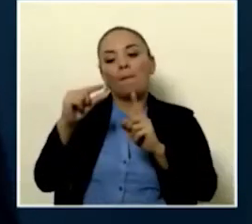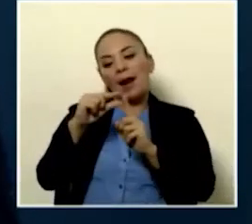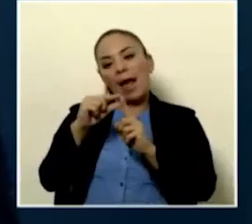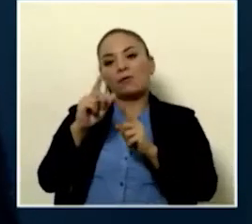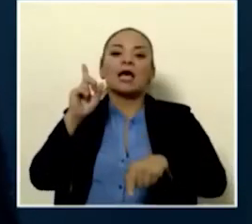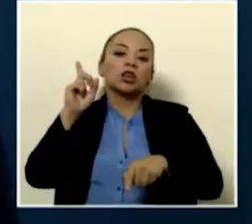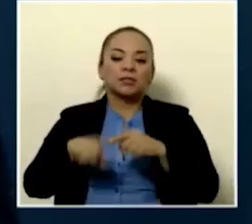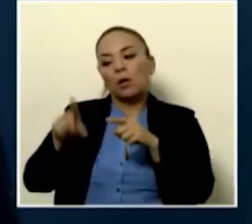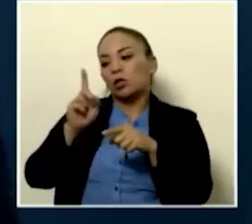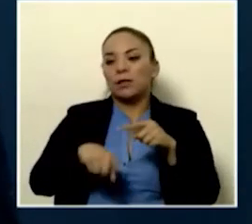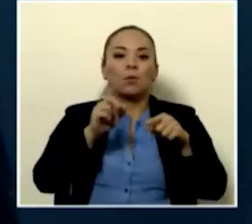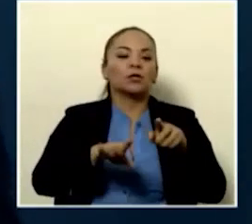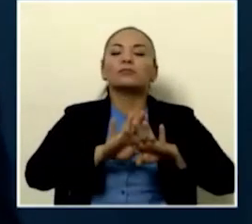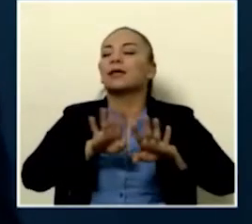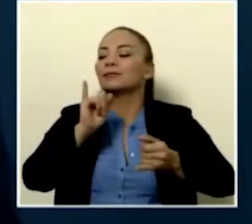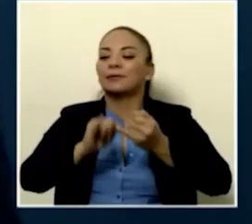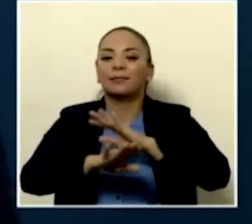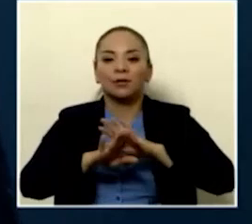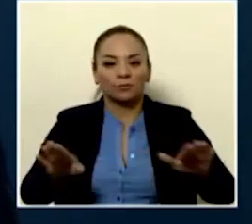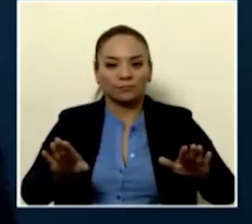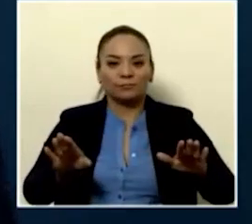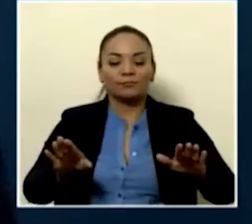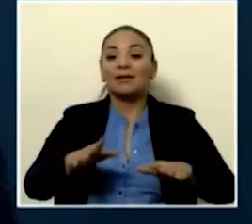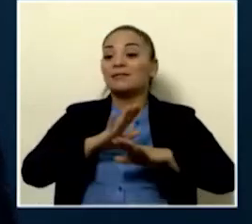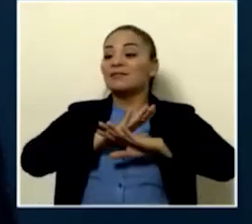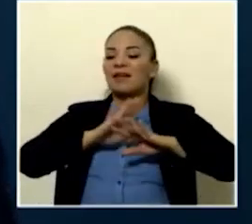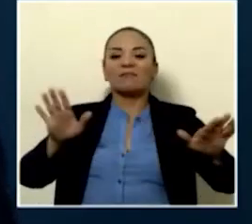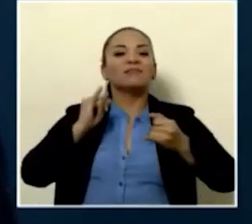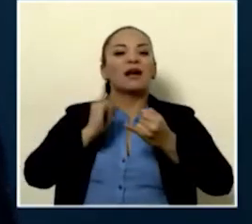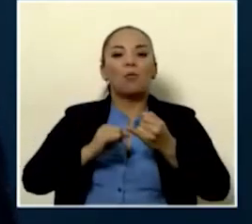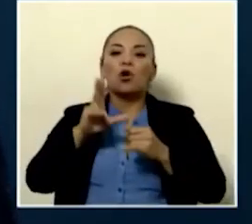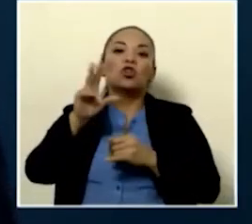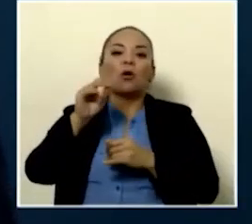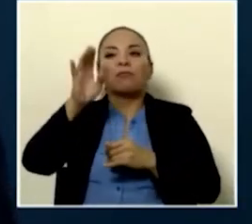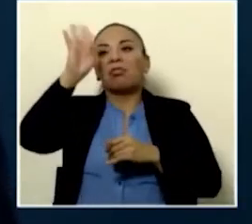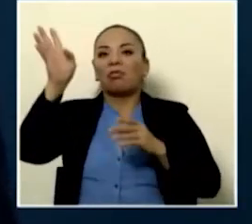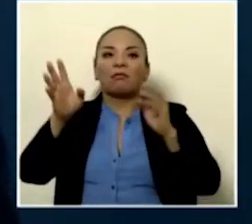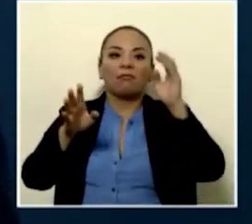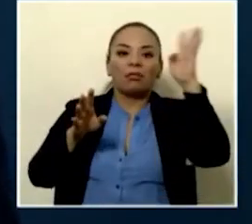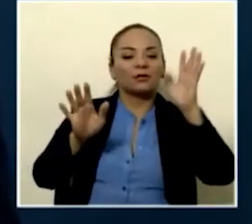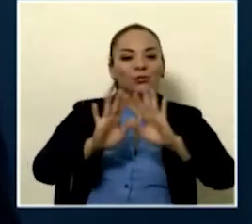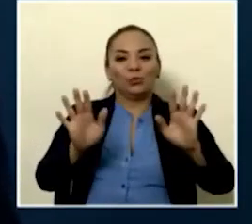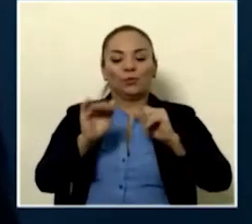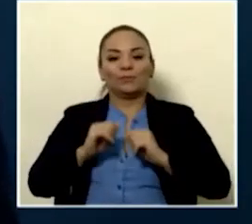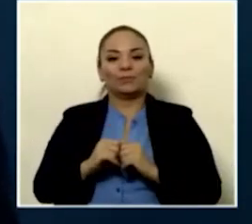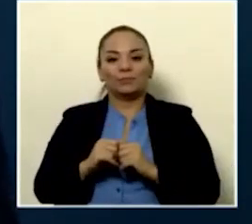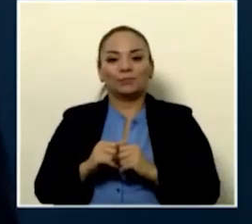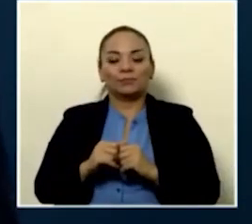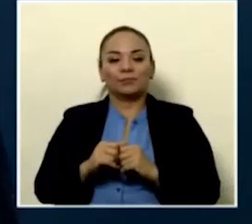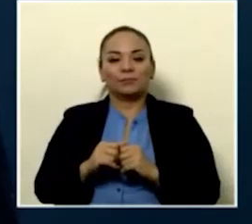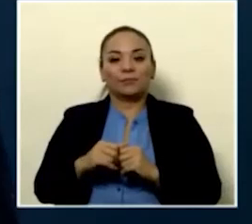se acabó el patear el tarro y la cruzada que yo empecé a mi regreso a Costa Rica